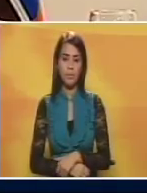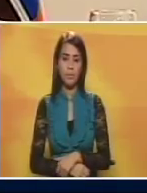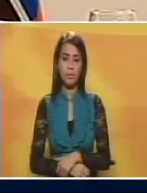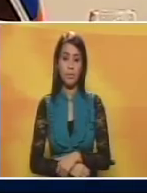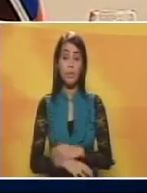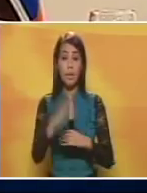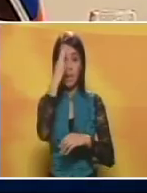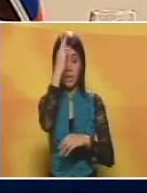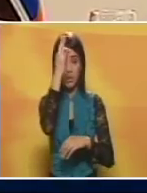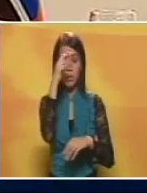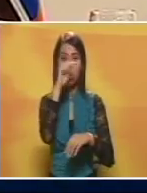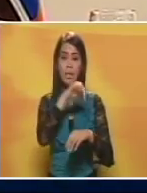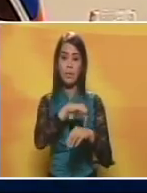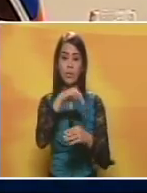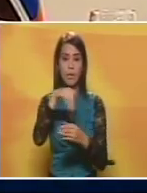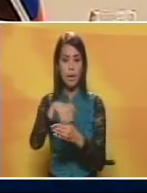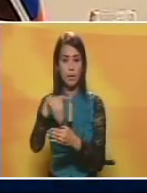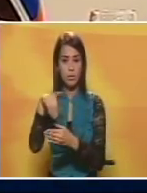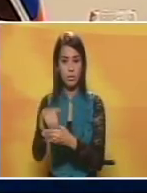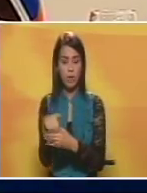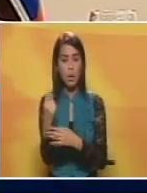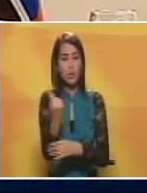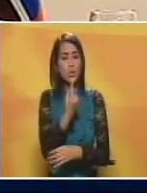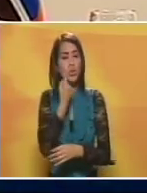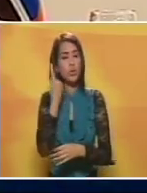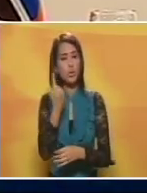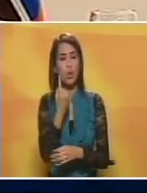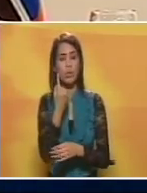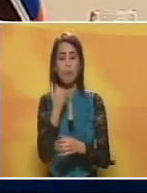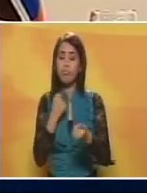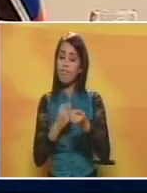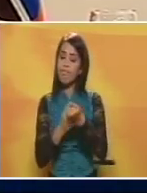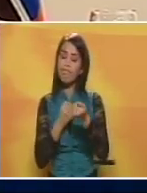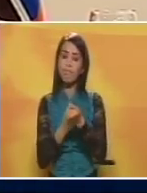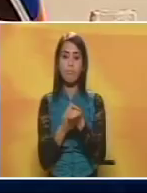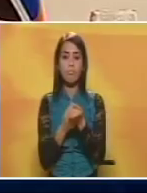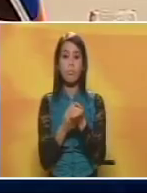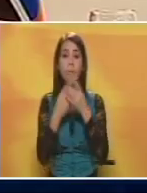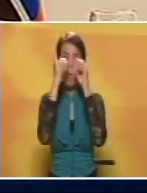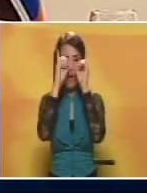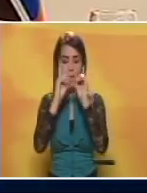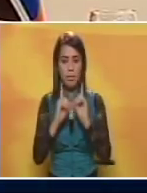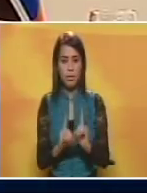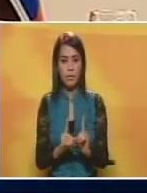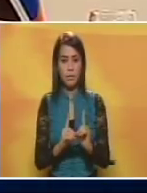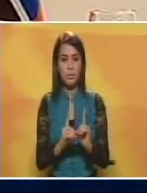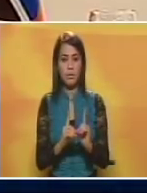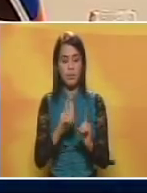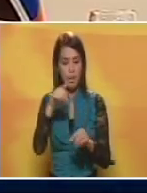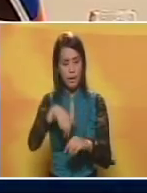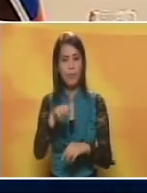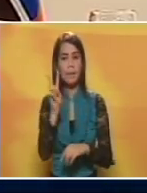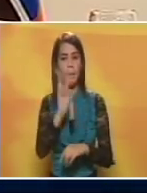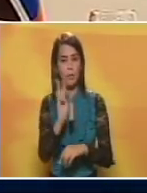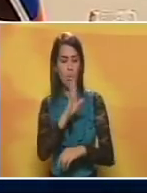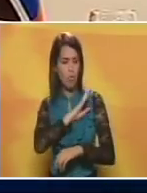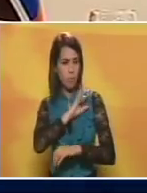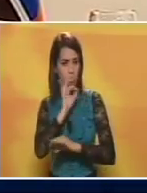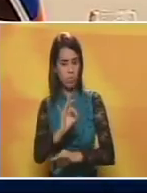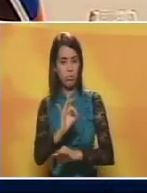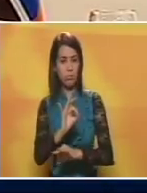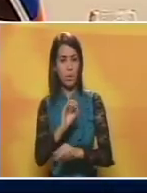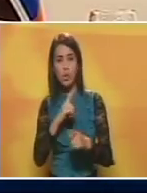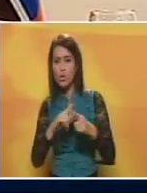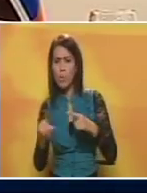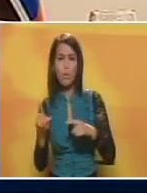y el Consejo Nacional Electoral solo se rige por las decisiones internas del país,